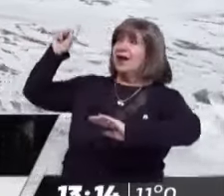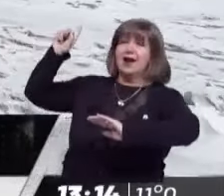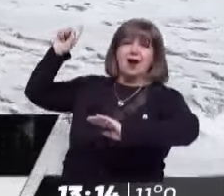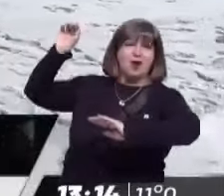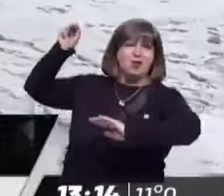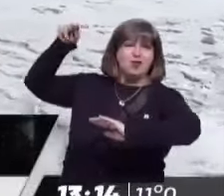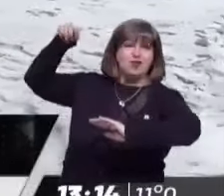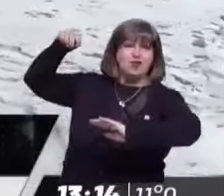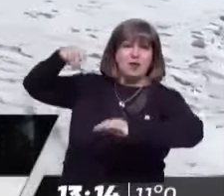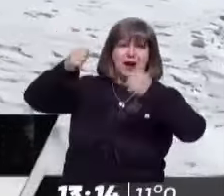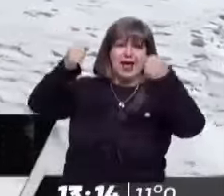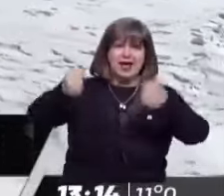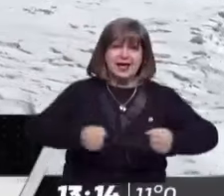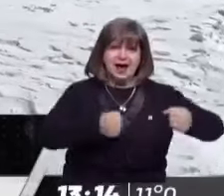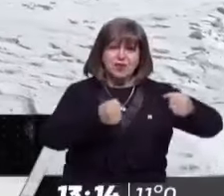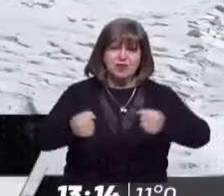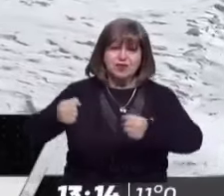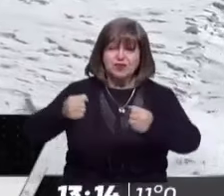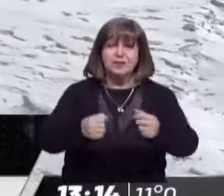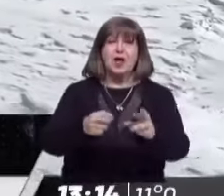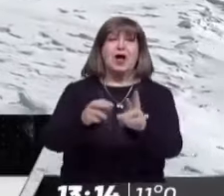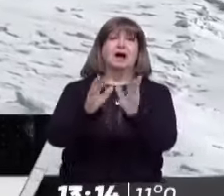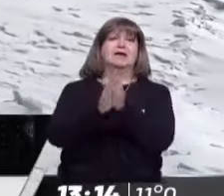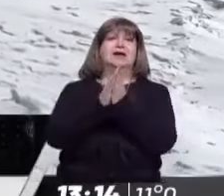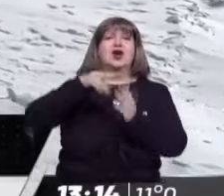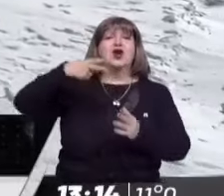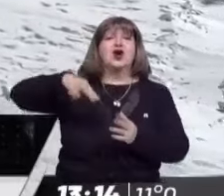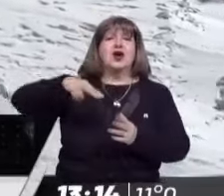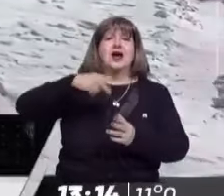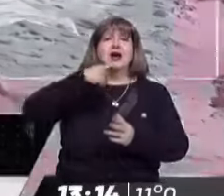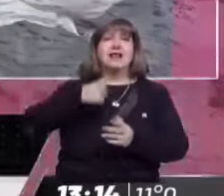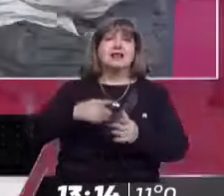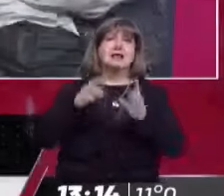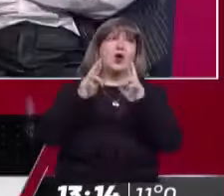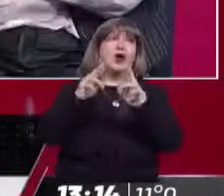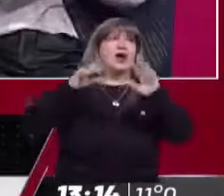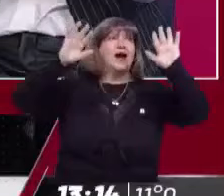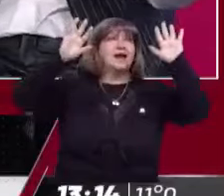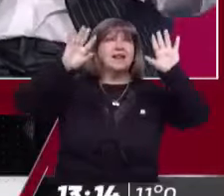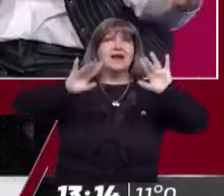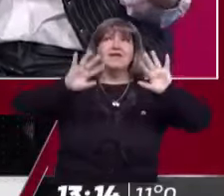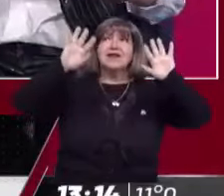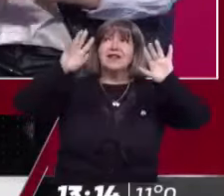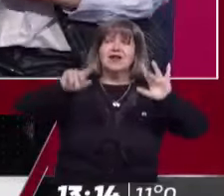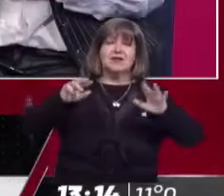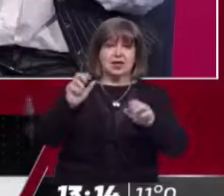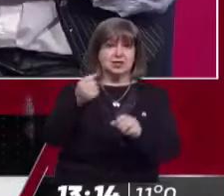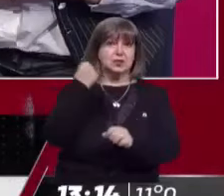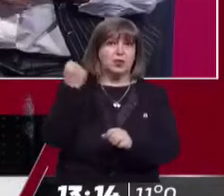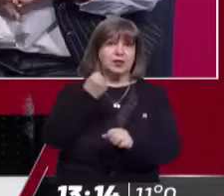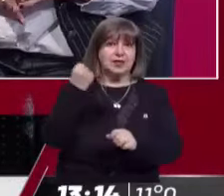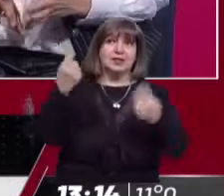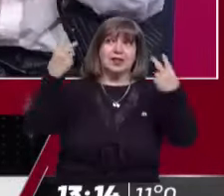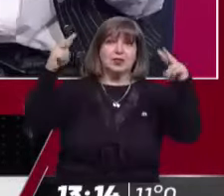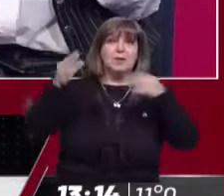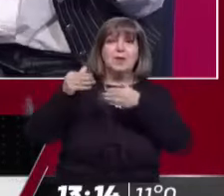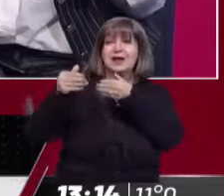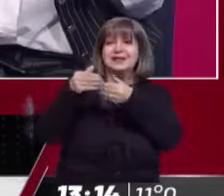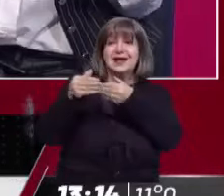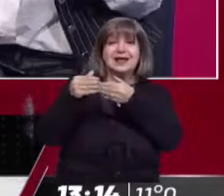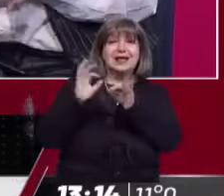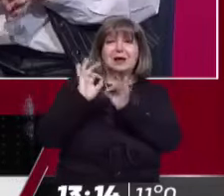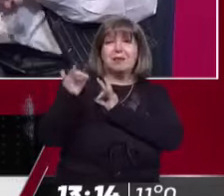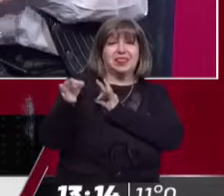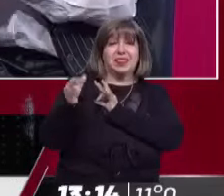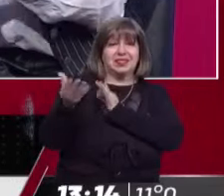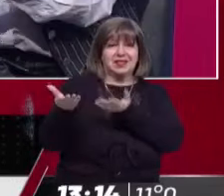Fabuloso. ¿Se imaginan lo que serían? Ojalá que siga nevando, Juli, es bueno para el esquí, es bueno para el turismo y es muy bueno por el tema del agua